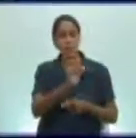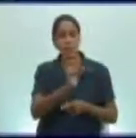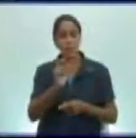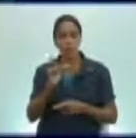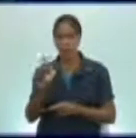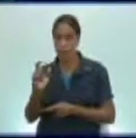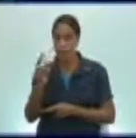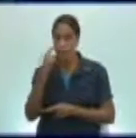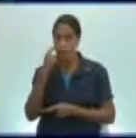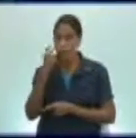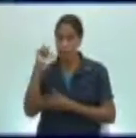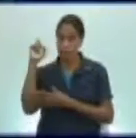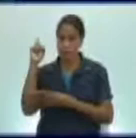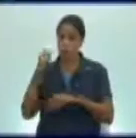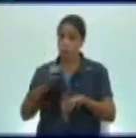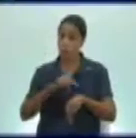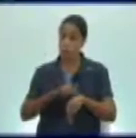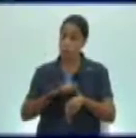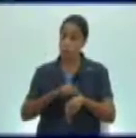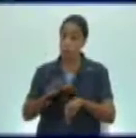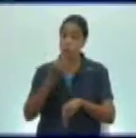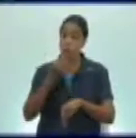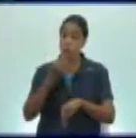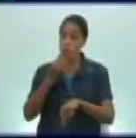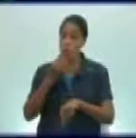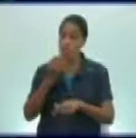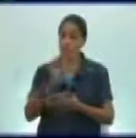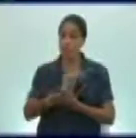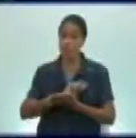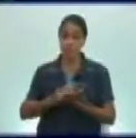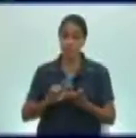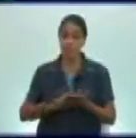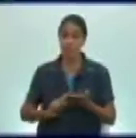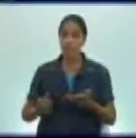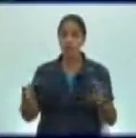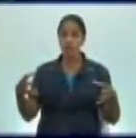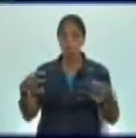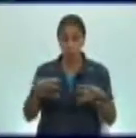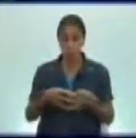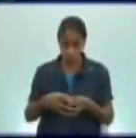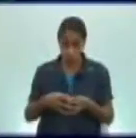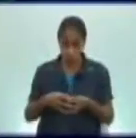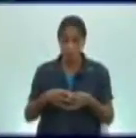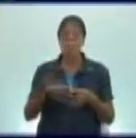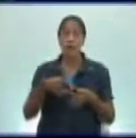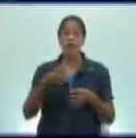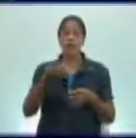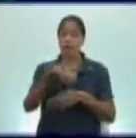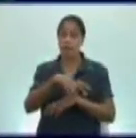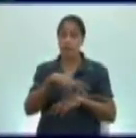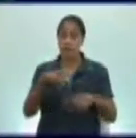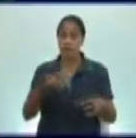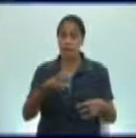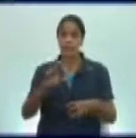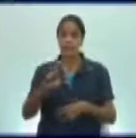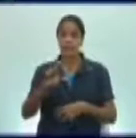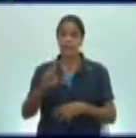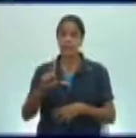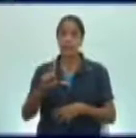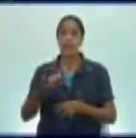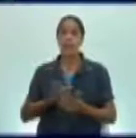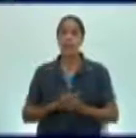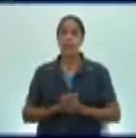equinodermos. Le doy un minuto para que ustedes puedan copiar cuáles son los grupos que forman parte de los animales celomados no